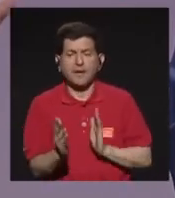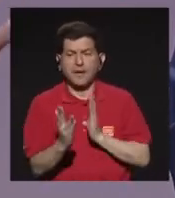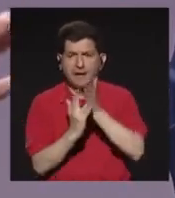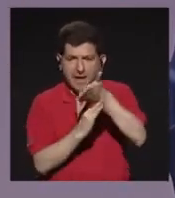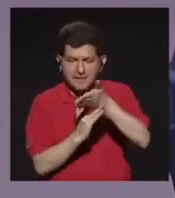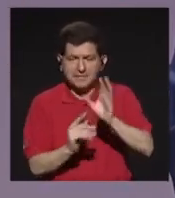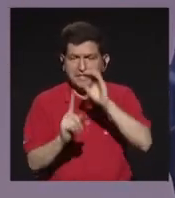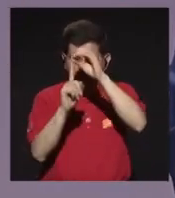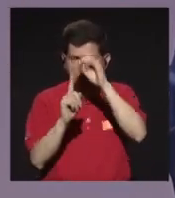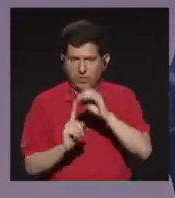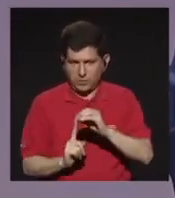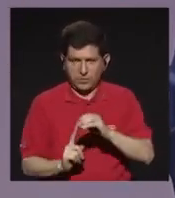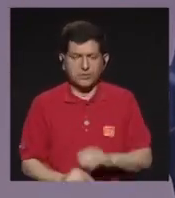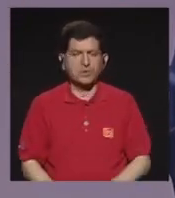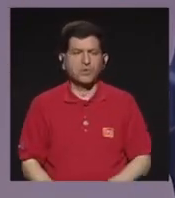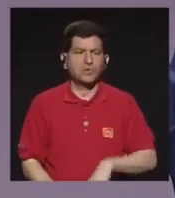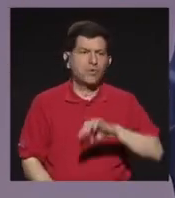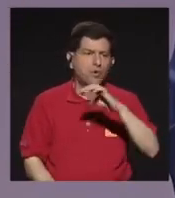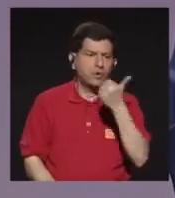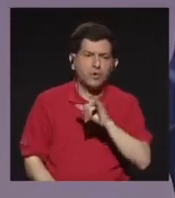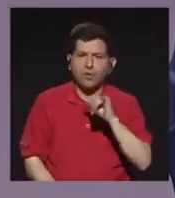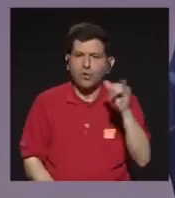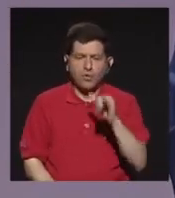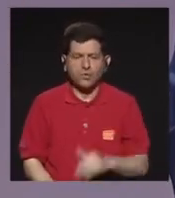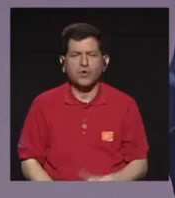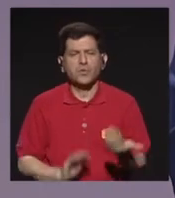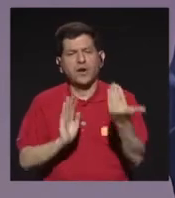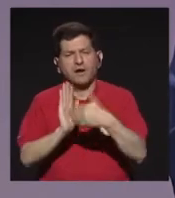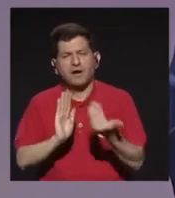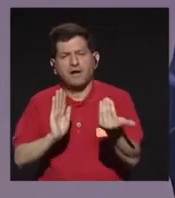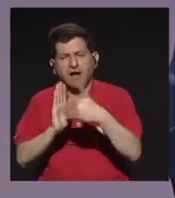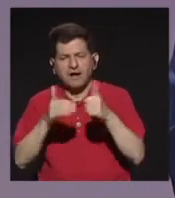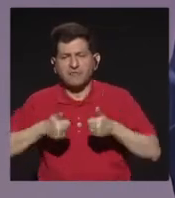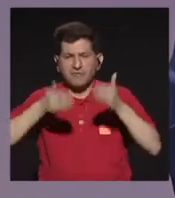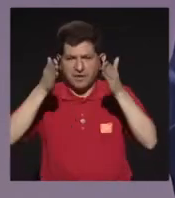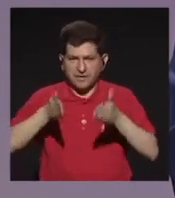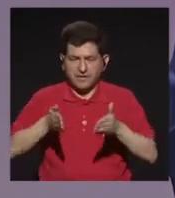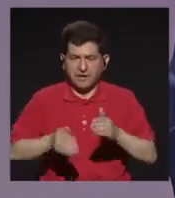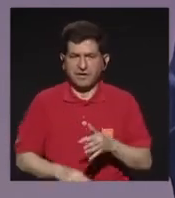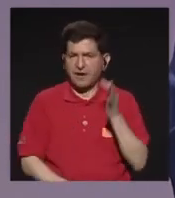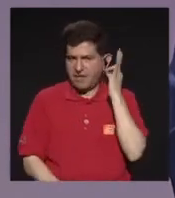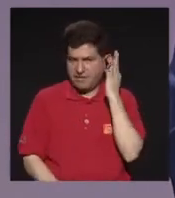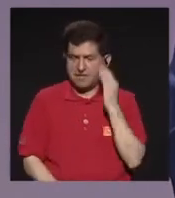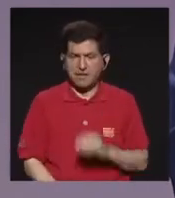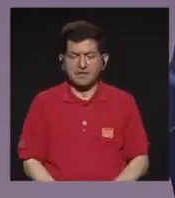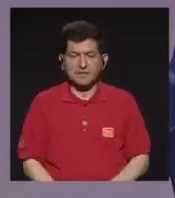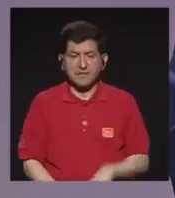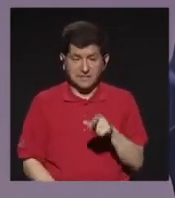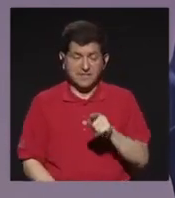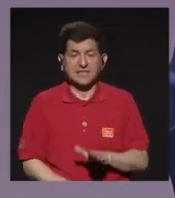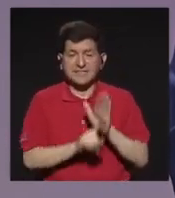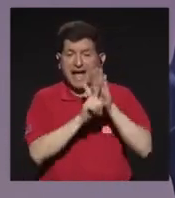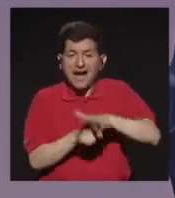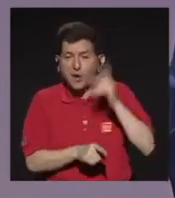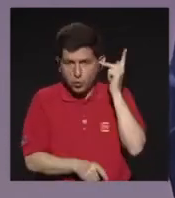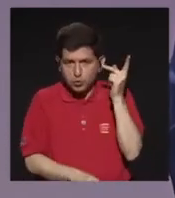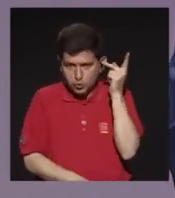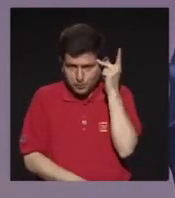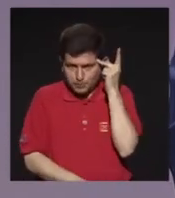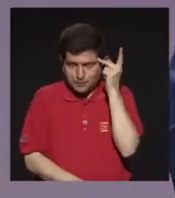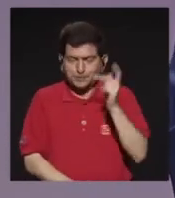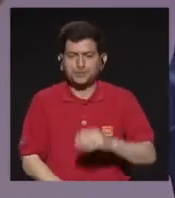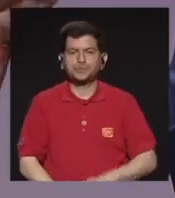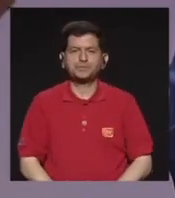que nosotros tenemos. Y el otro que me parece que también viene afectando las candidaturas de la mujer tiene que ver con el acoso político.